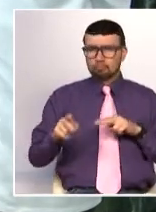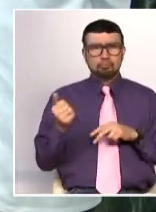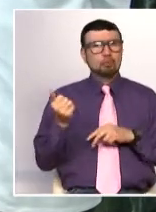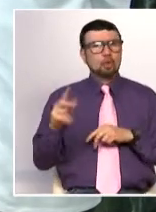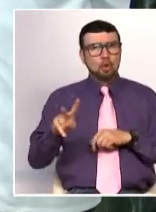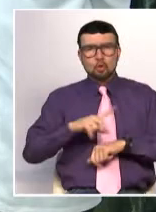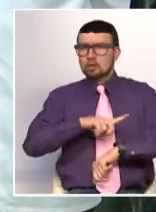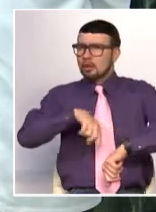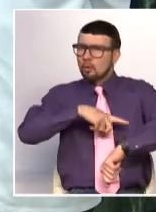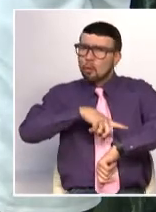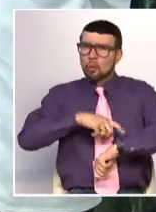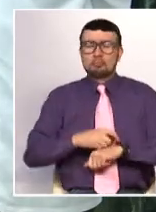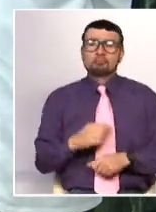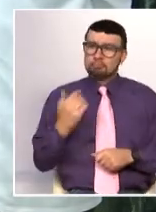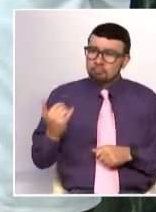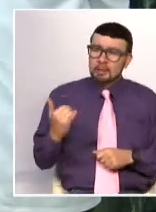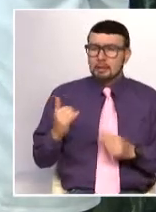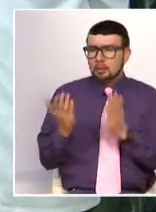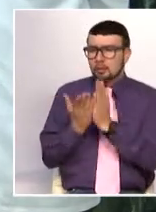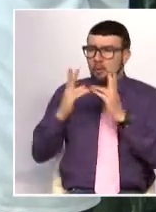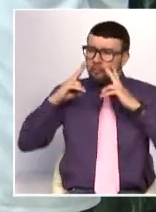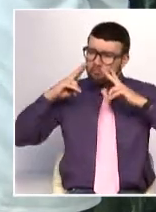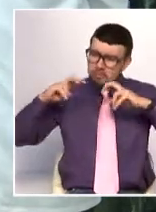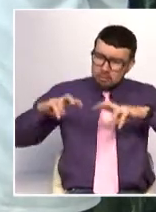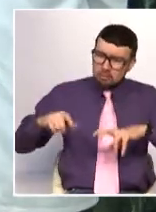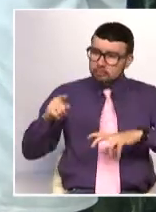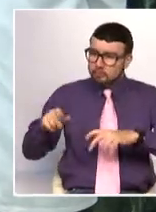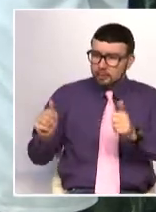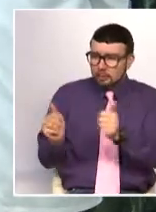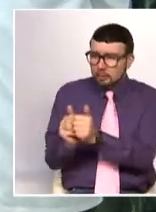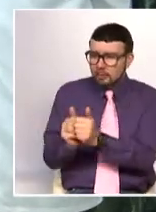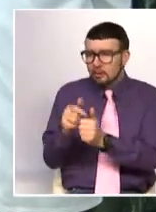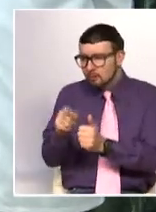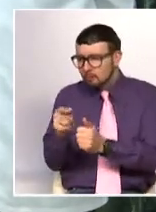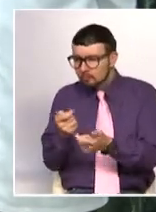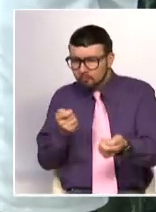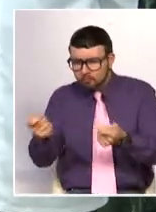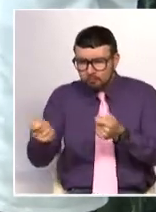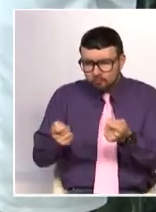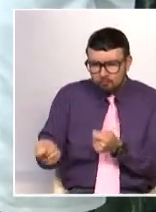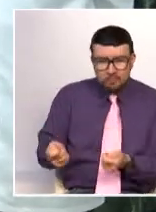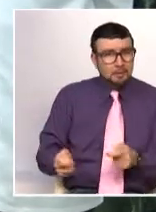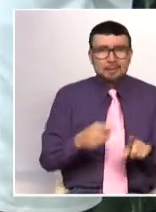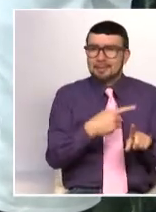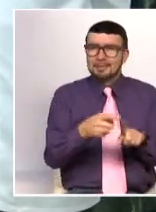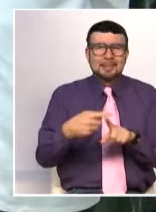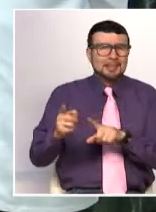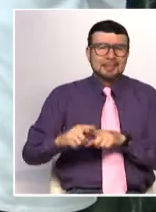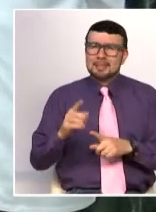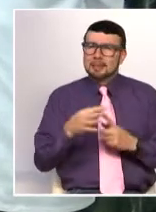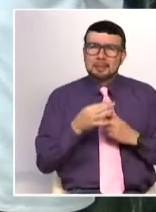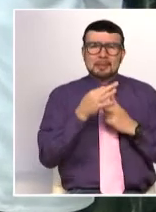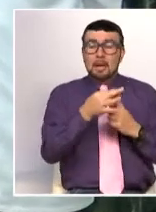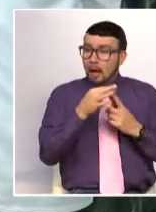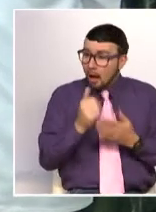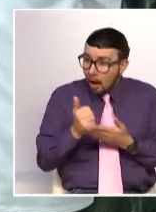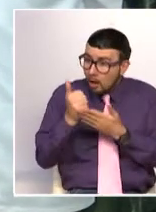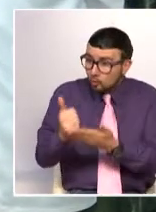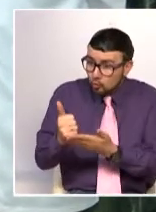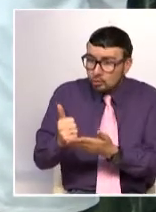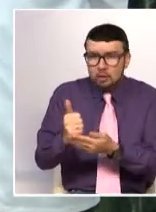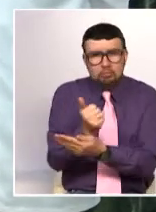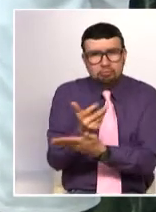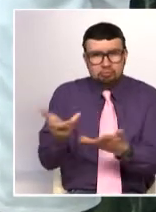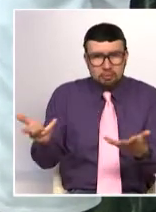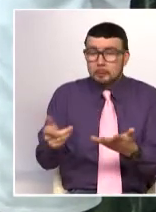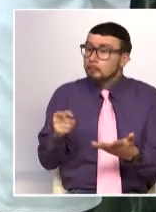hace un estudio de 12 horas de acompañamiento con diferentes especialidades y ayudas diagnósticas para